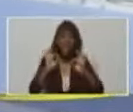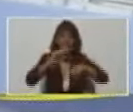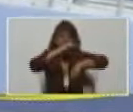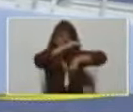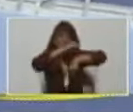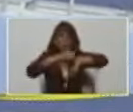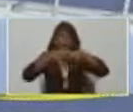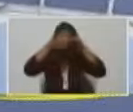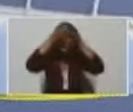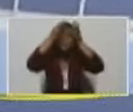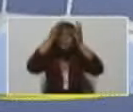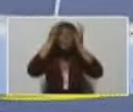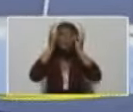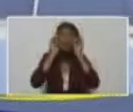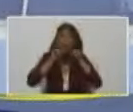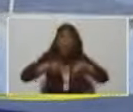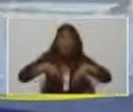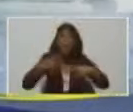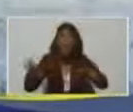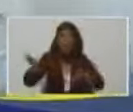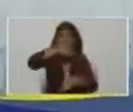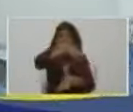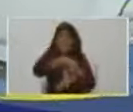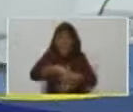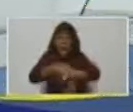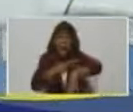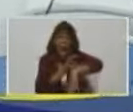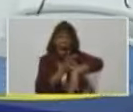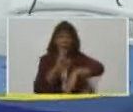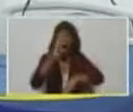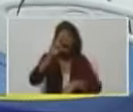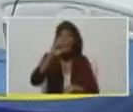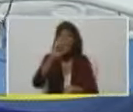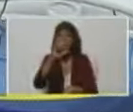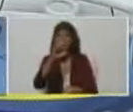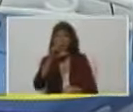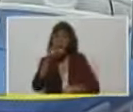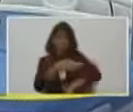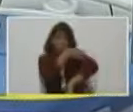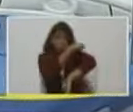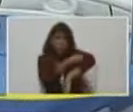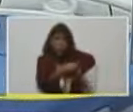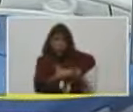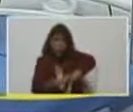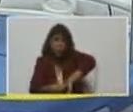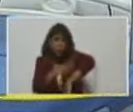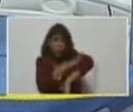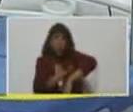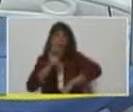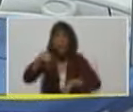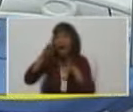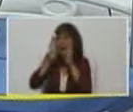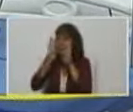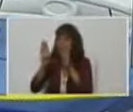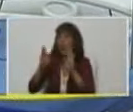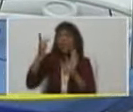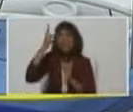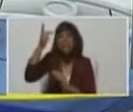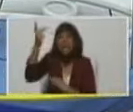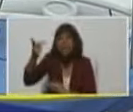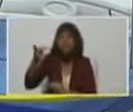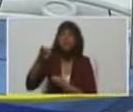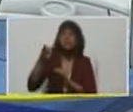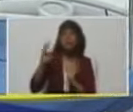No solamente el paciente es atendido desde el punto de vista metabólico, sino también atendido por el personal de psiquiatría, psicología, un